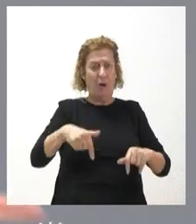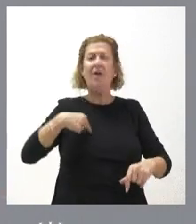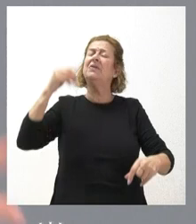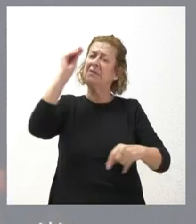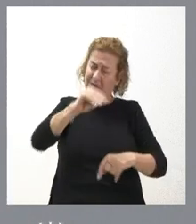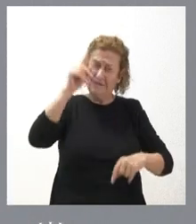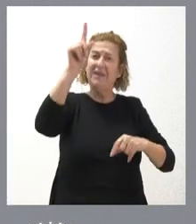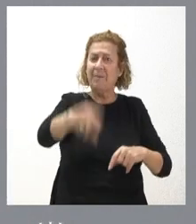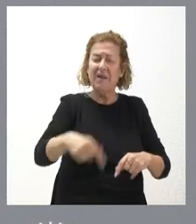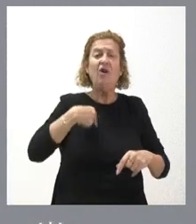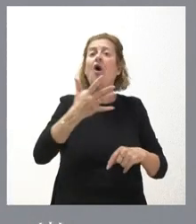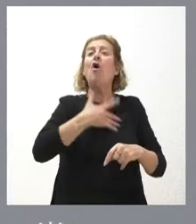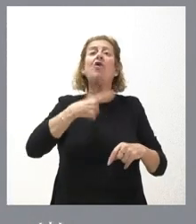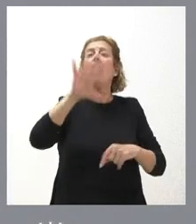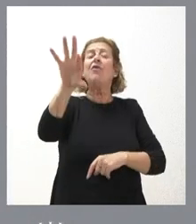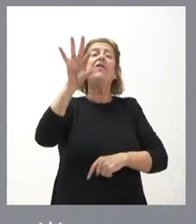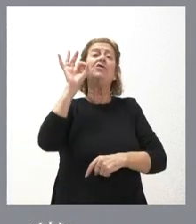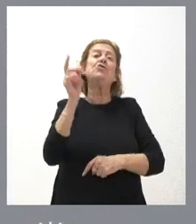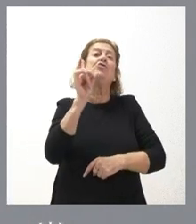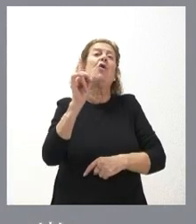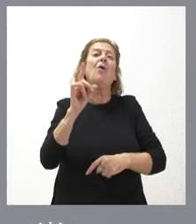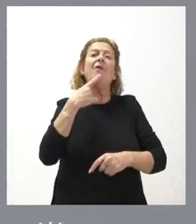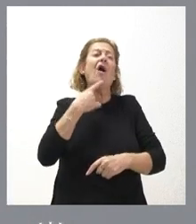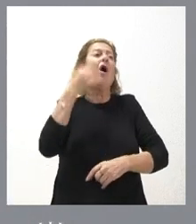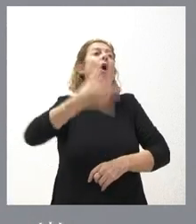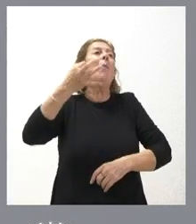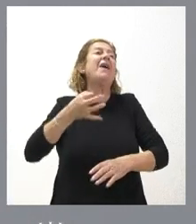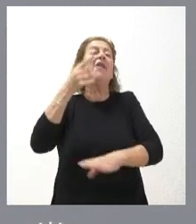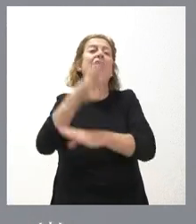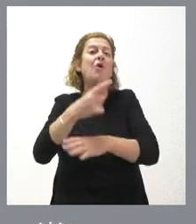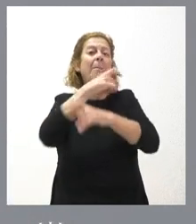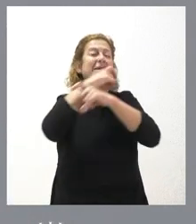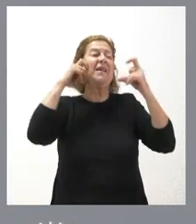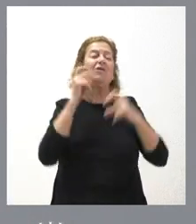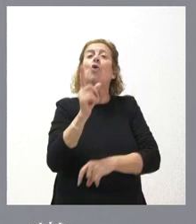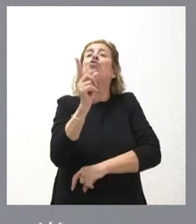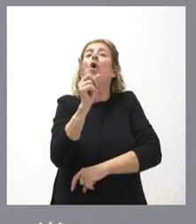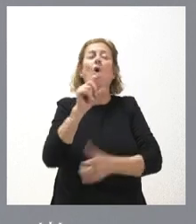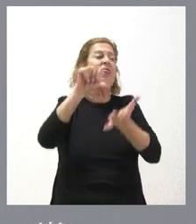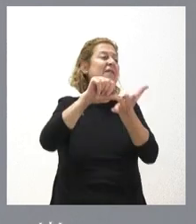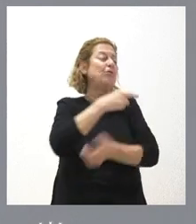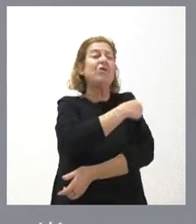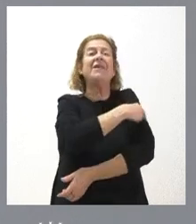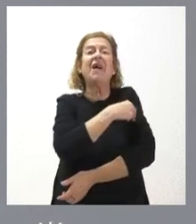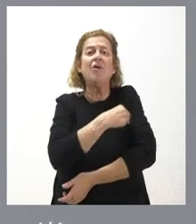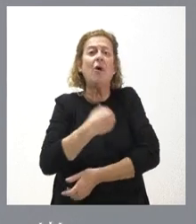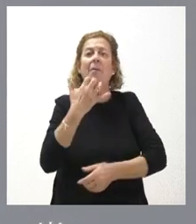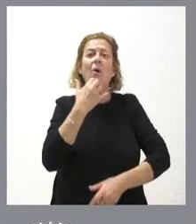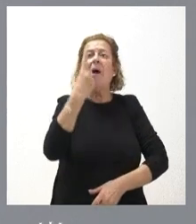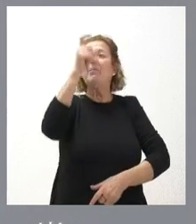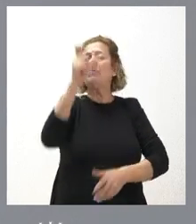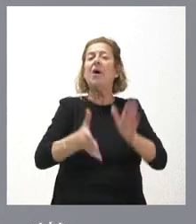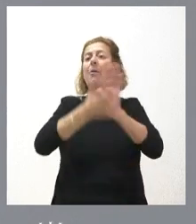esta decisión se viva exclusivamente con que hay que llevar estas mascarillas solo en los centros sanitarios y una persona que va al centro